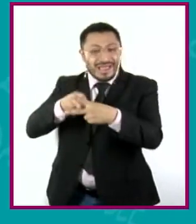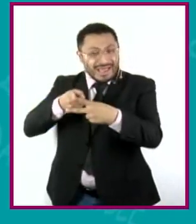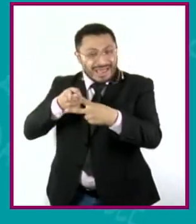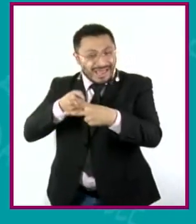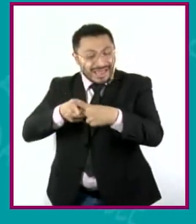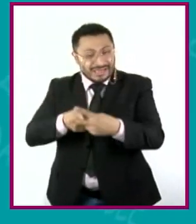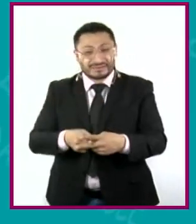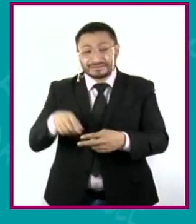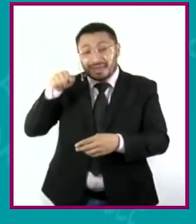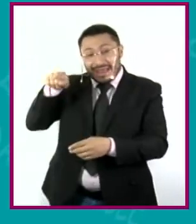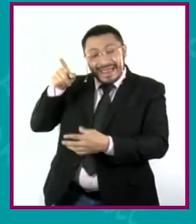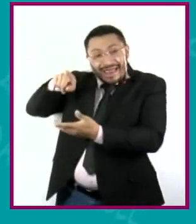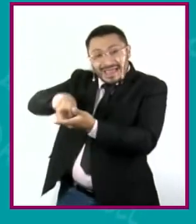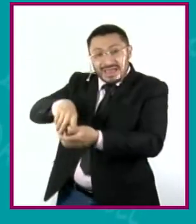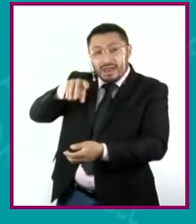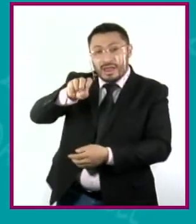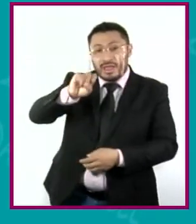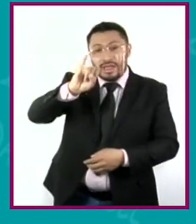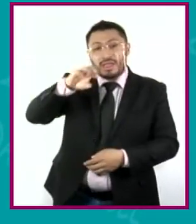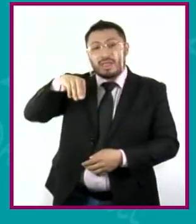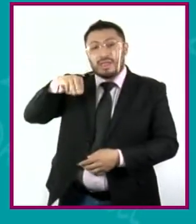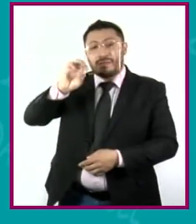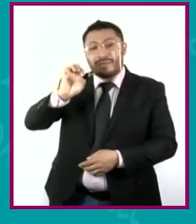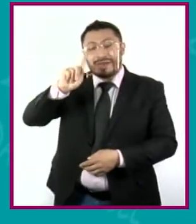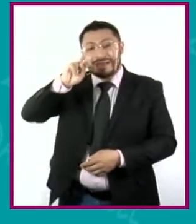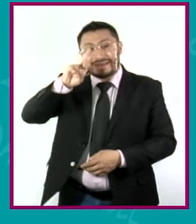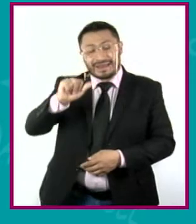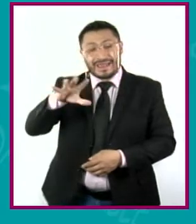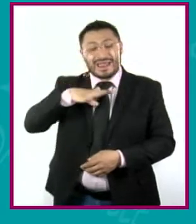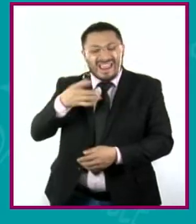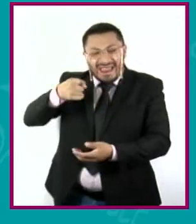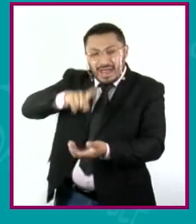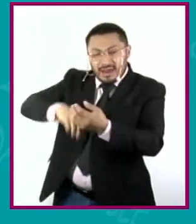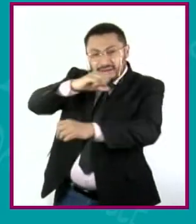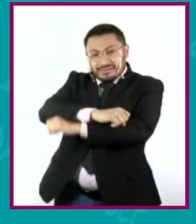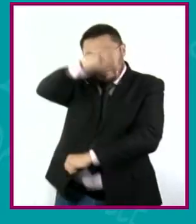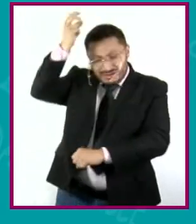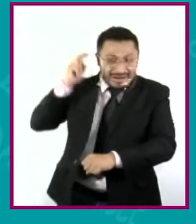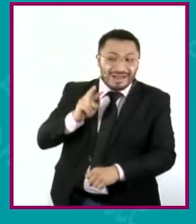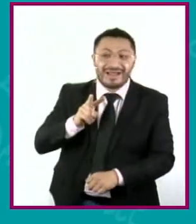la simetría es la ventana que nos da cuenta de ello.